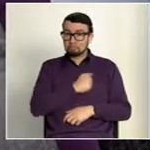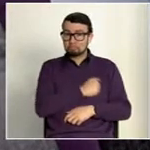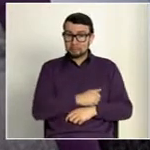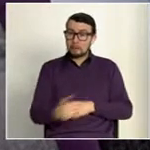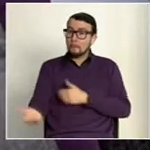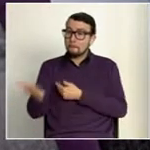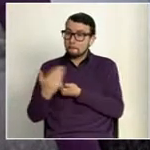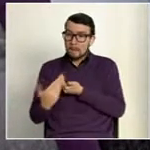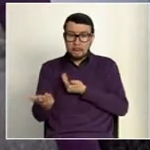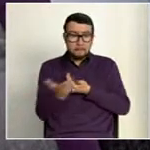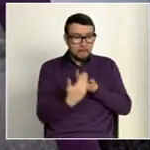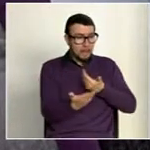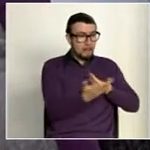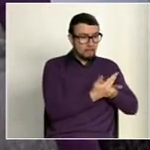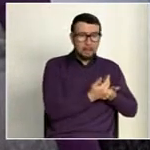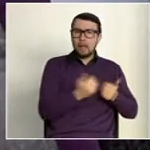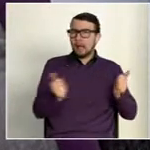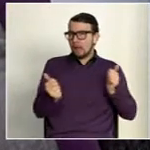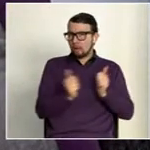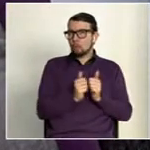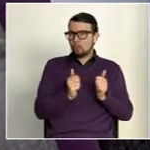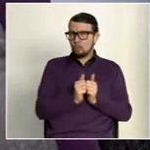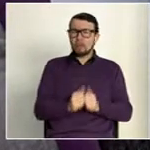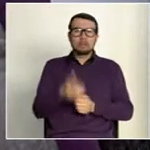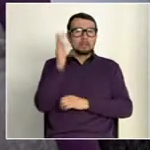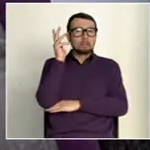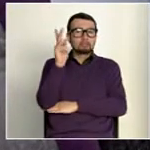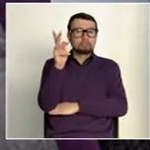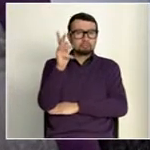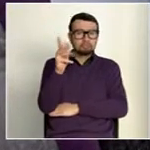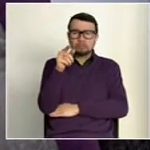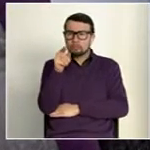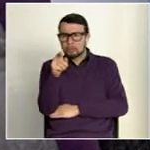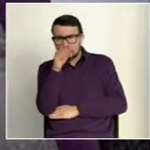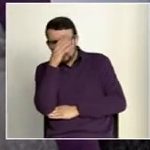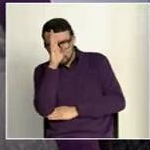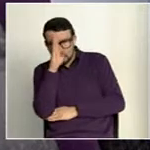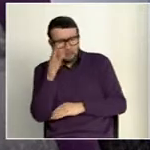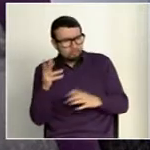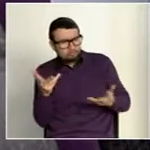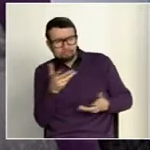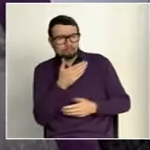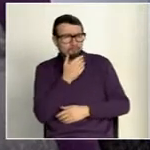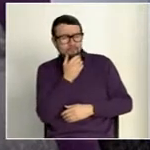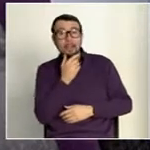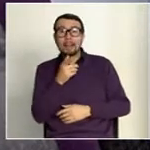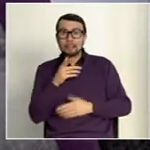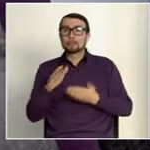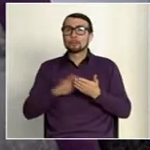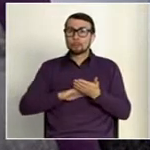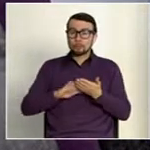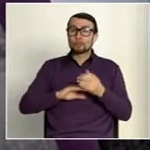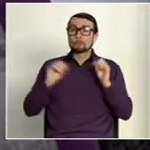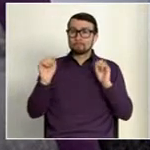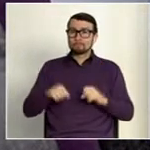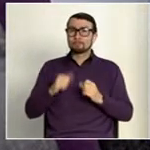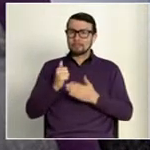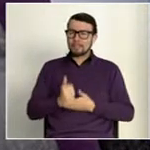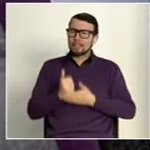de acompañarnos, de poder resolver tantas inquietudes que se suscitan a